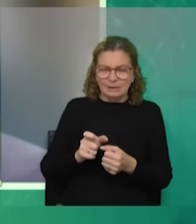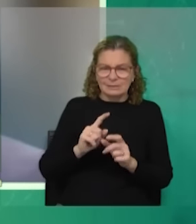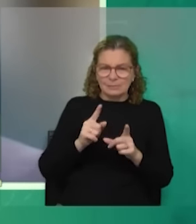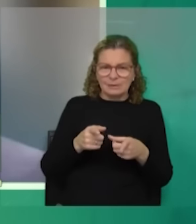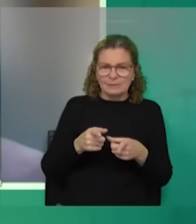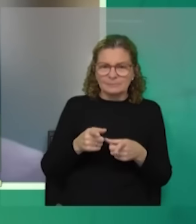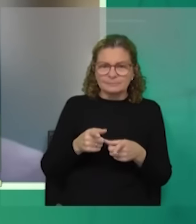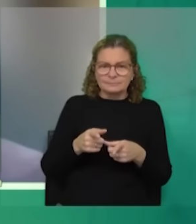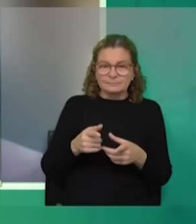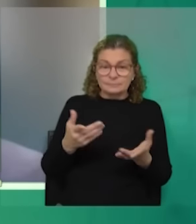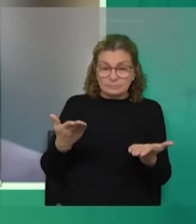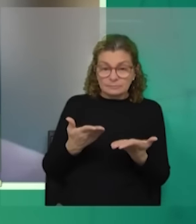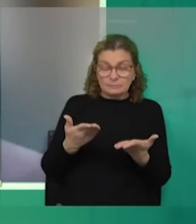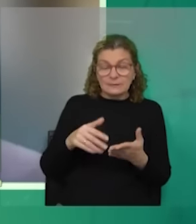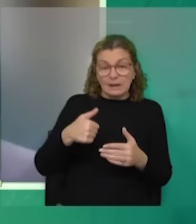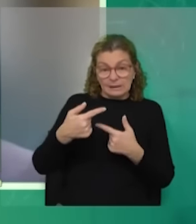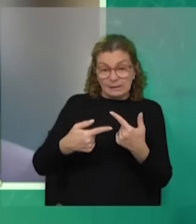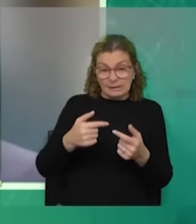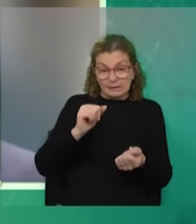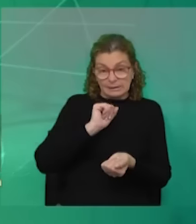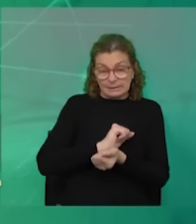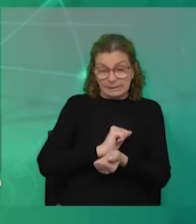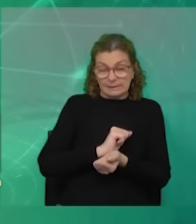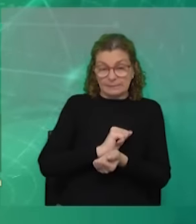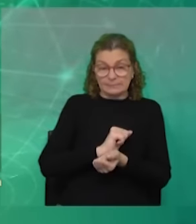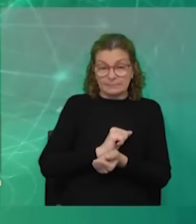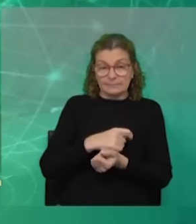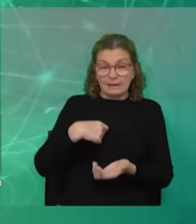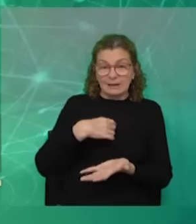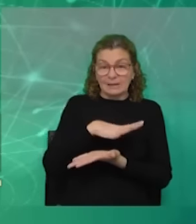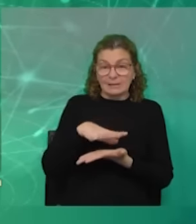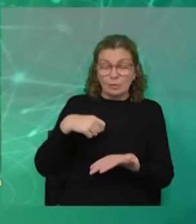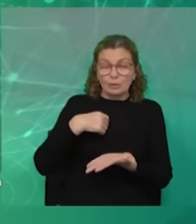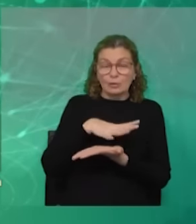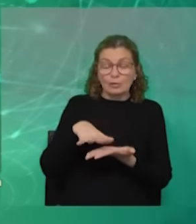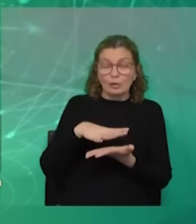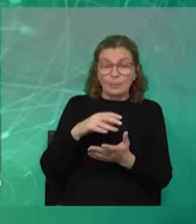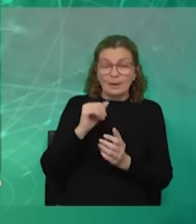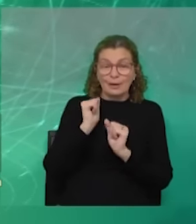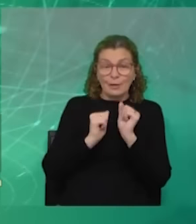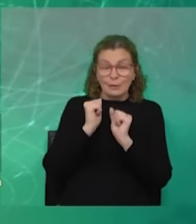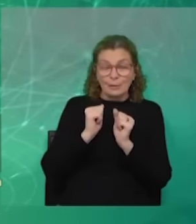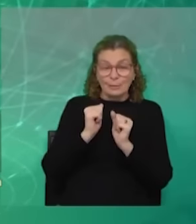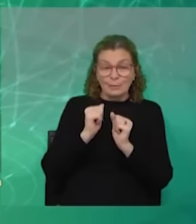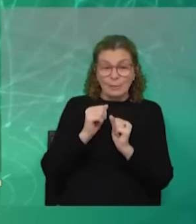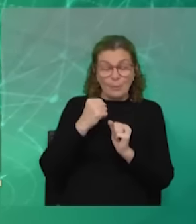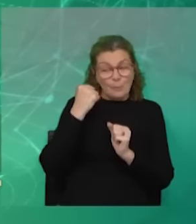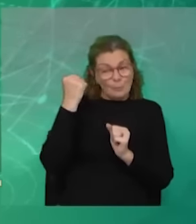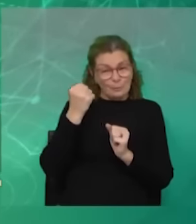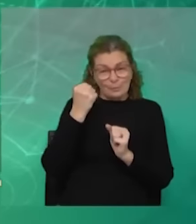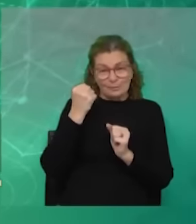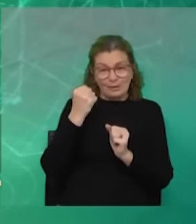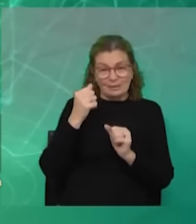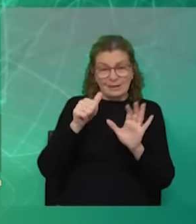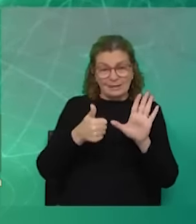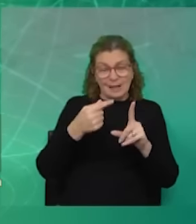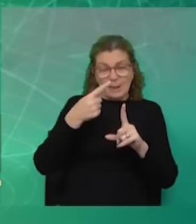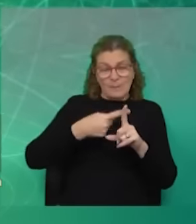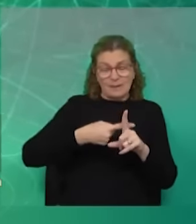e incluso a las que aún continúan en esa condición la situación social y económica que se está viviendo que es sumamente grave en se meses que